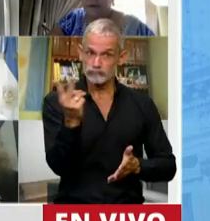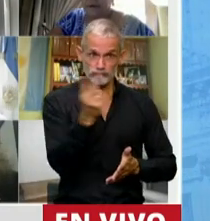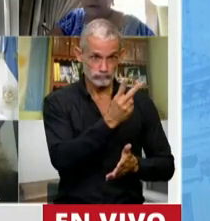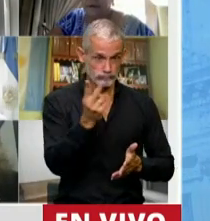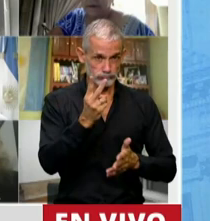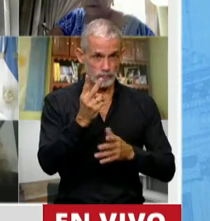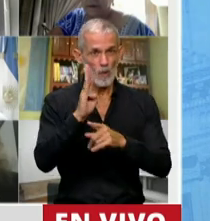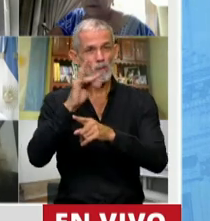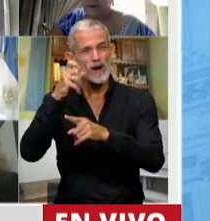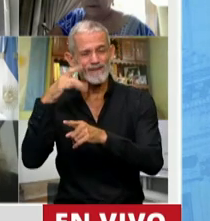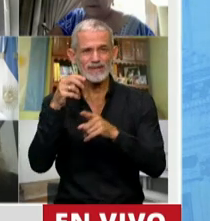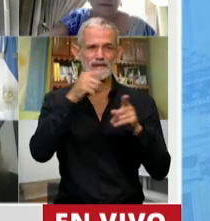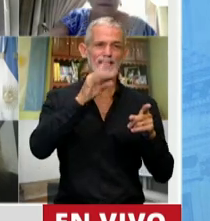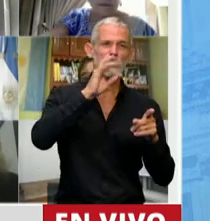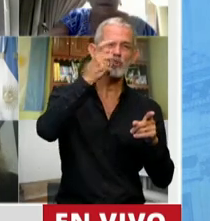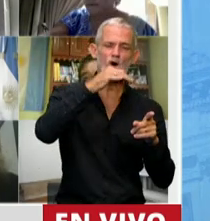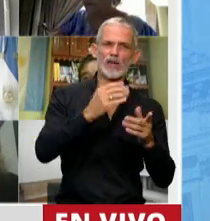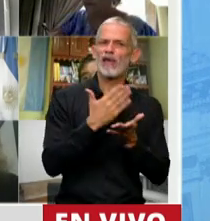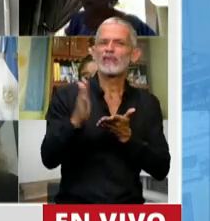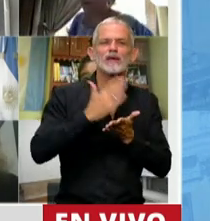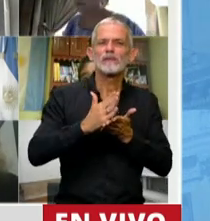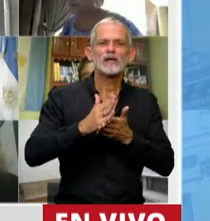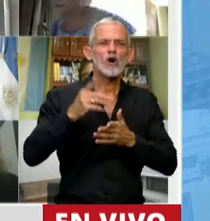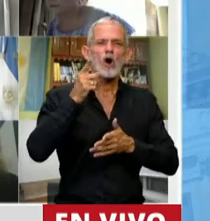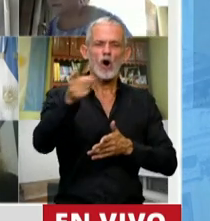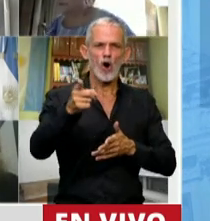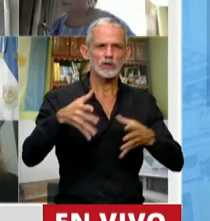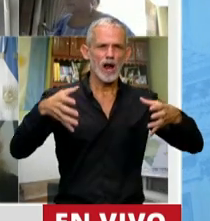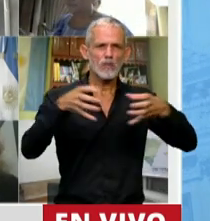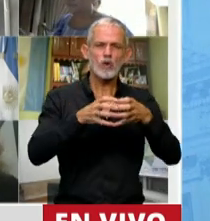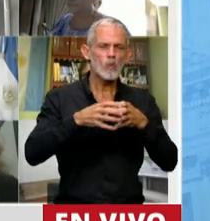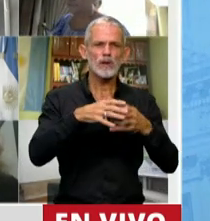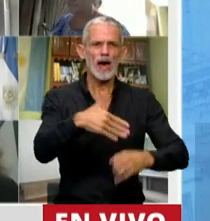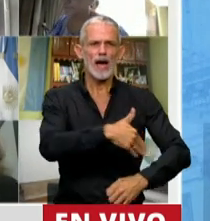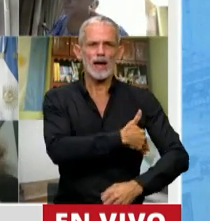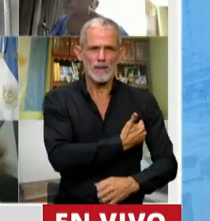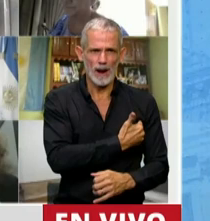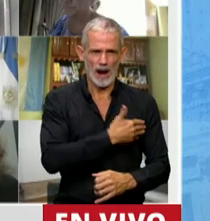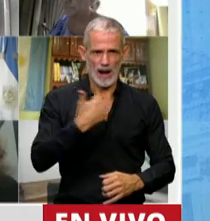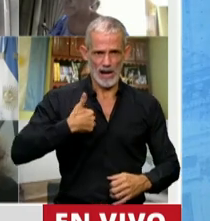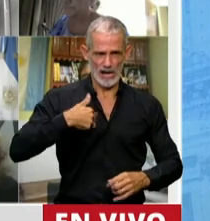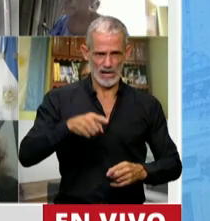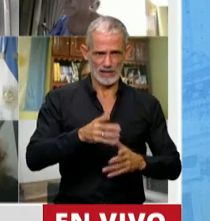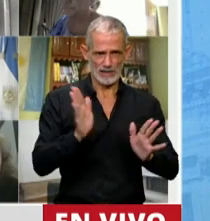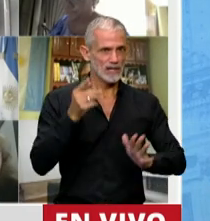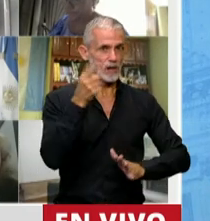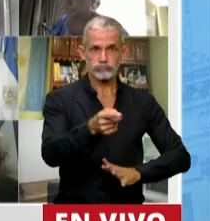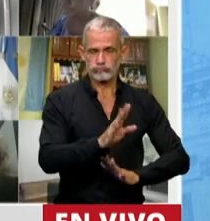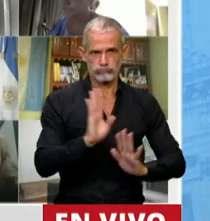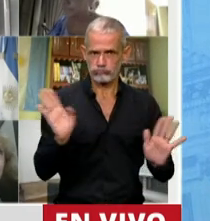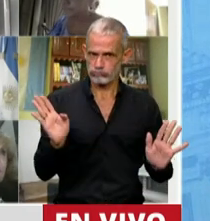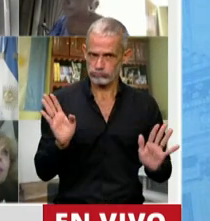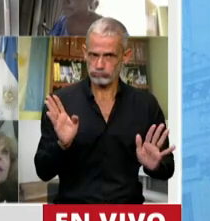En ambos casos discriminatorios hacia la comunidad evangélica argentina, que de más